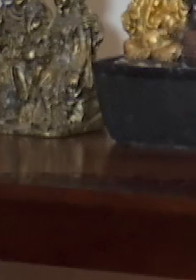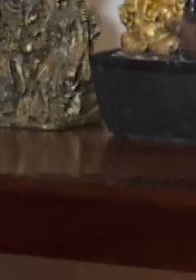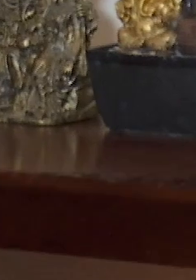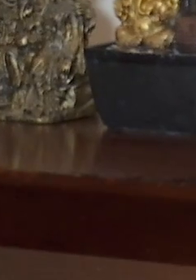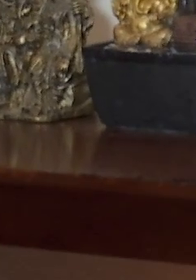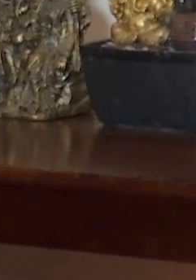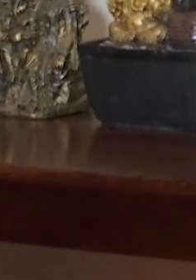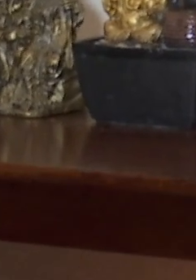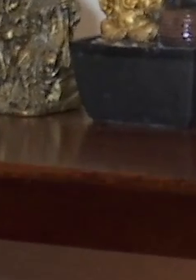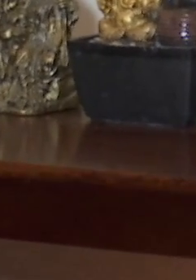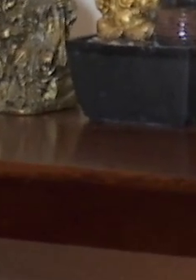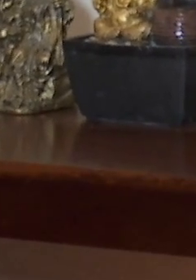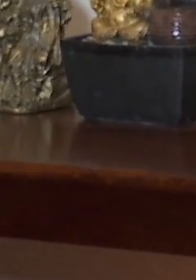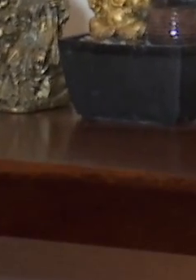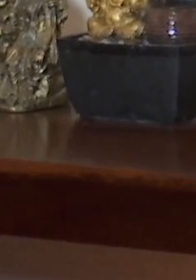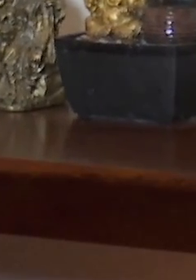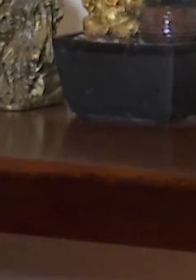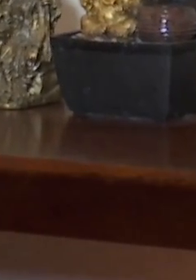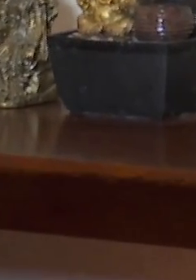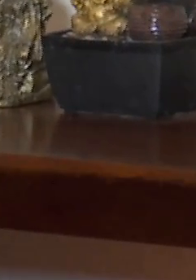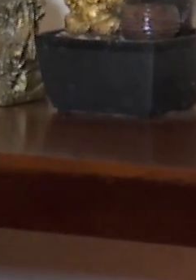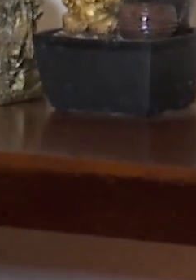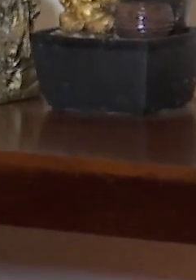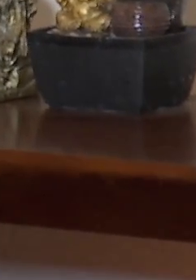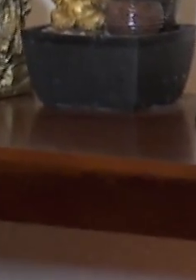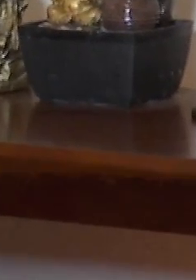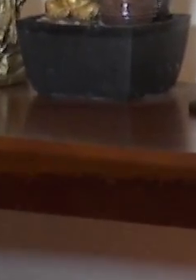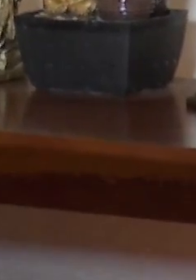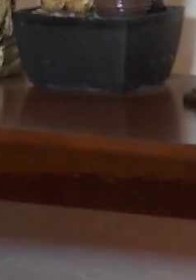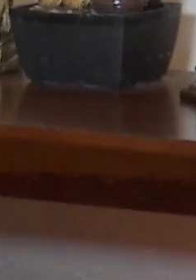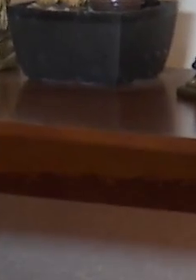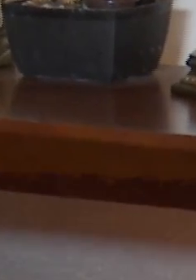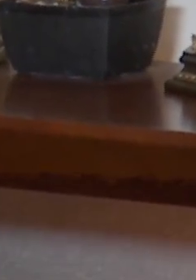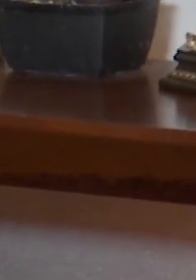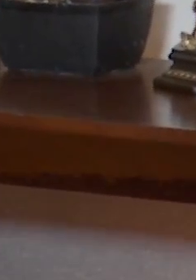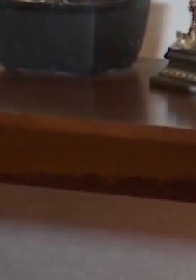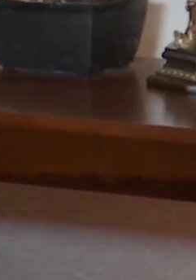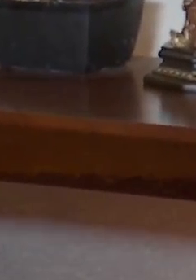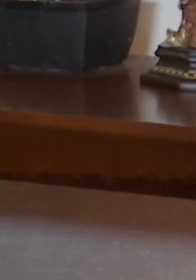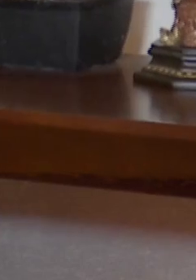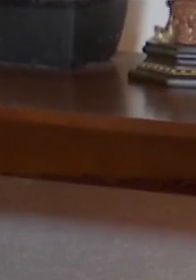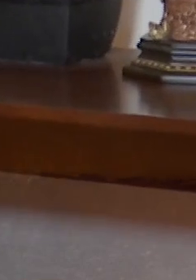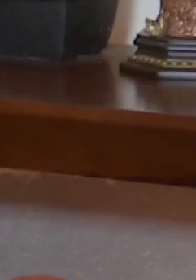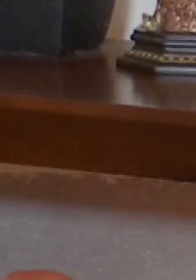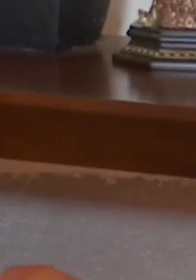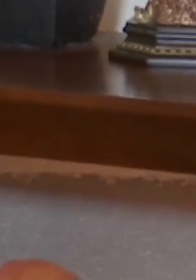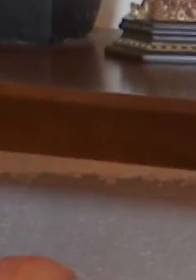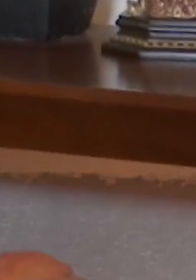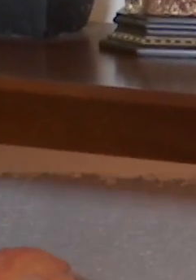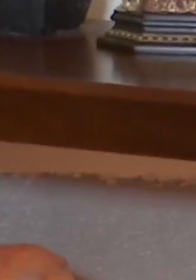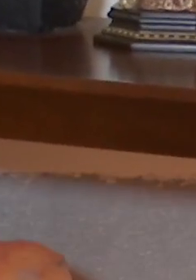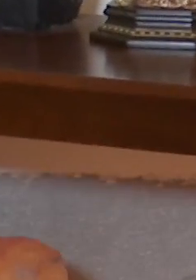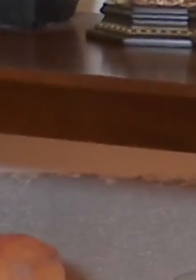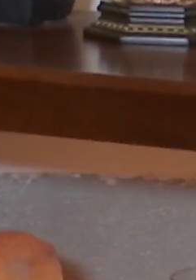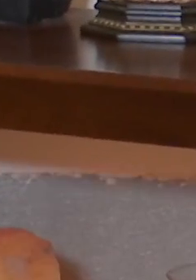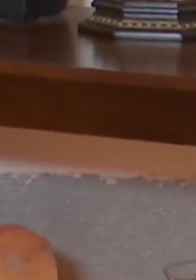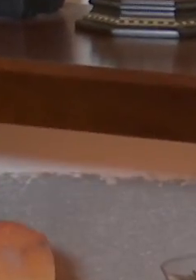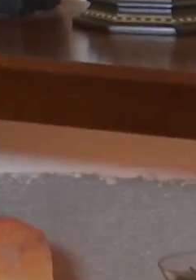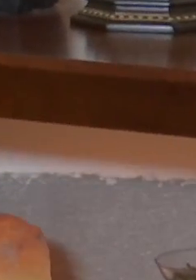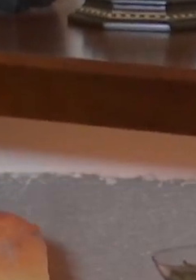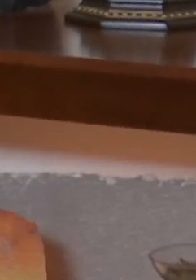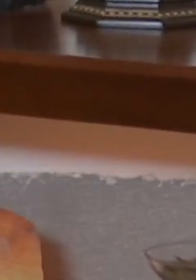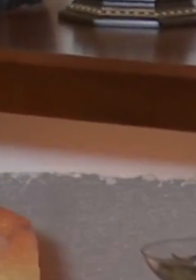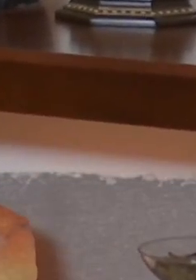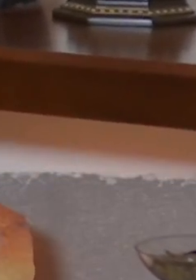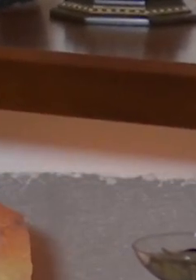Hola, yo soy Yaka, y el día de hoy el tema es empleo doméstico infantil. ¡Qué barbaridad!